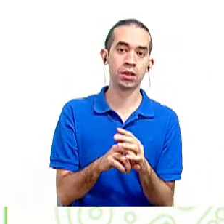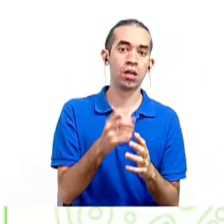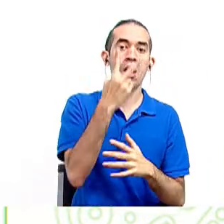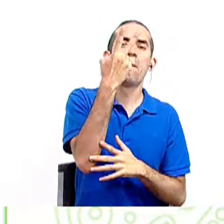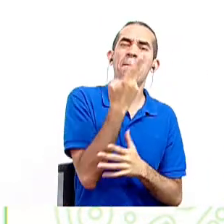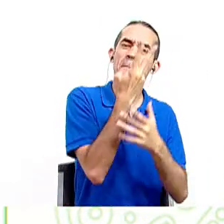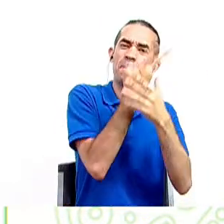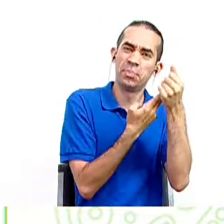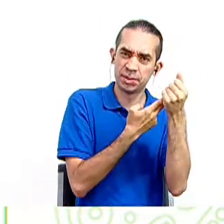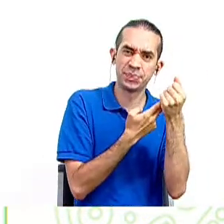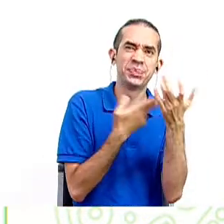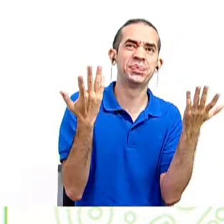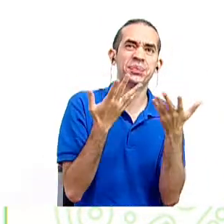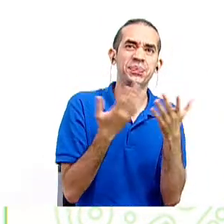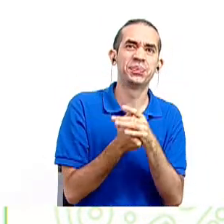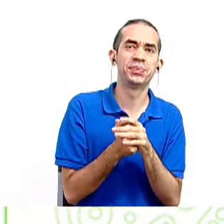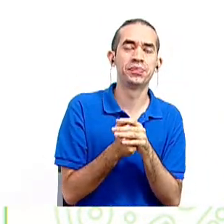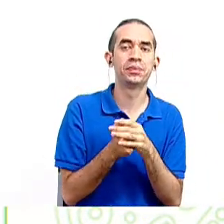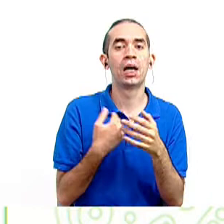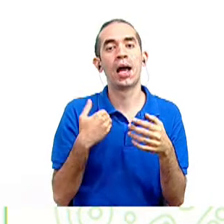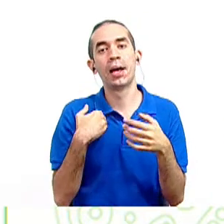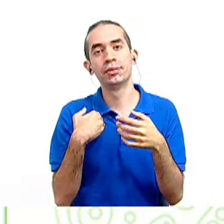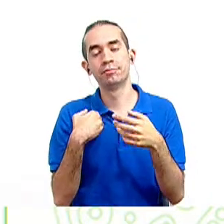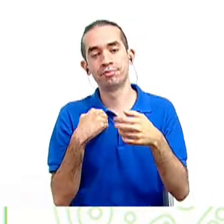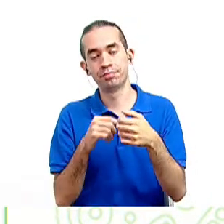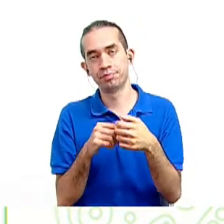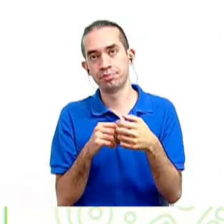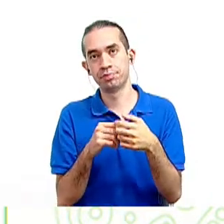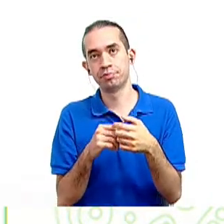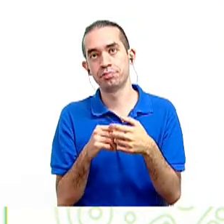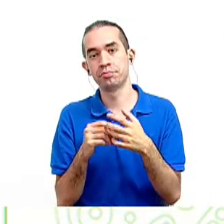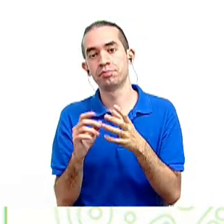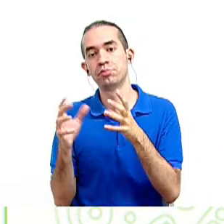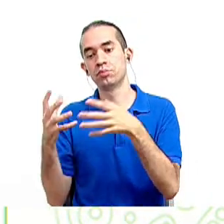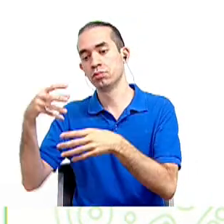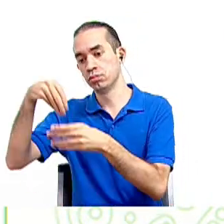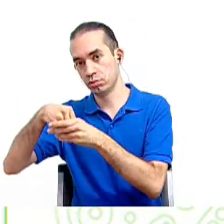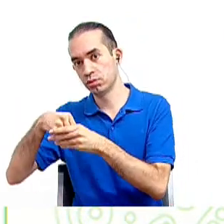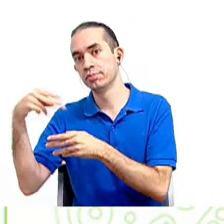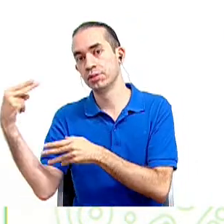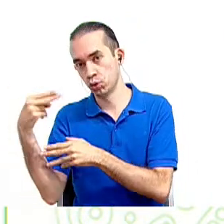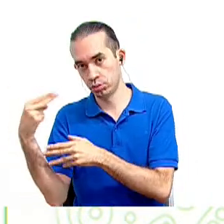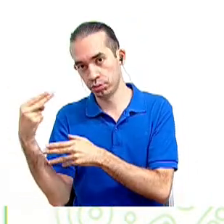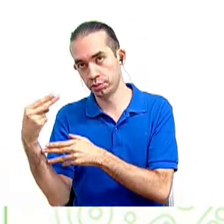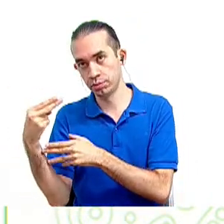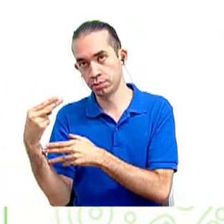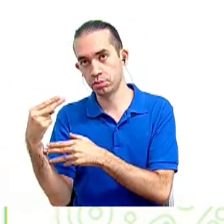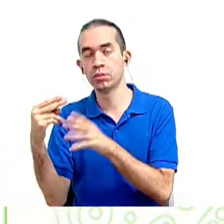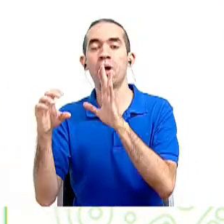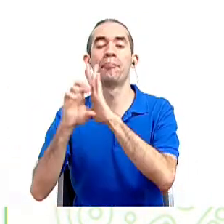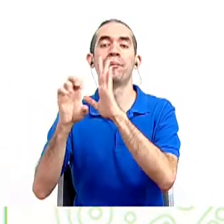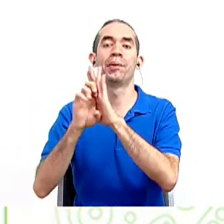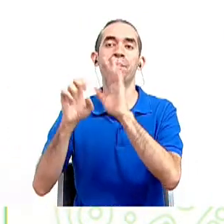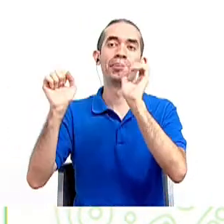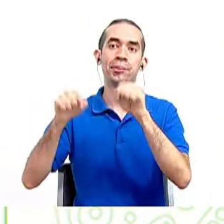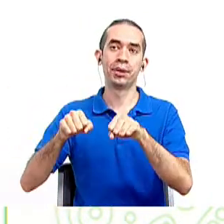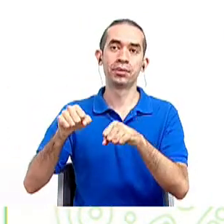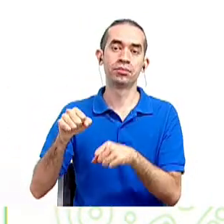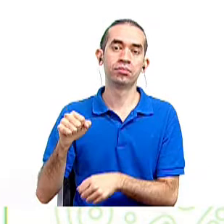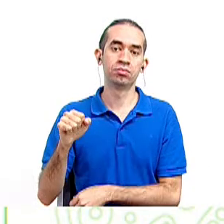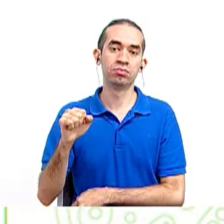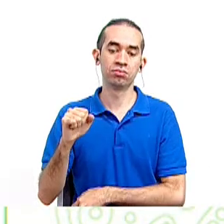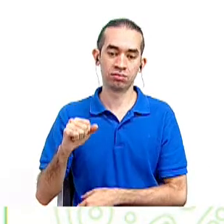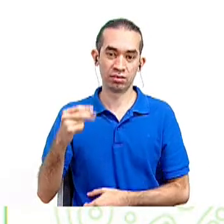binarios, por ejemplo, se clasifican en los compuestos que tienen hidrógeno. Un ejemplo podría ser el